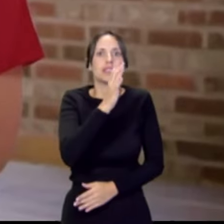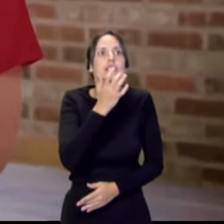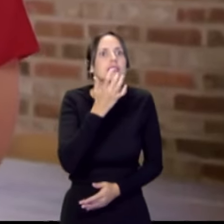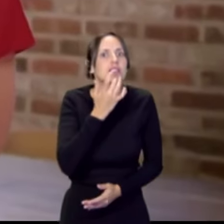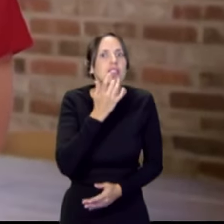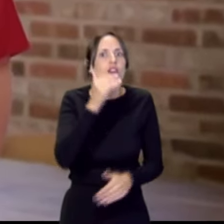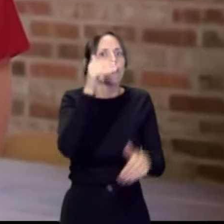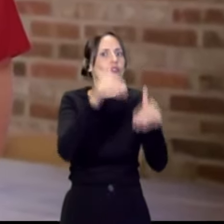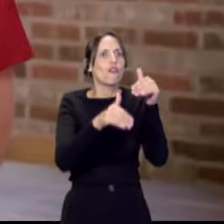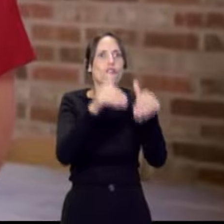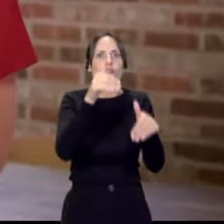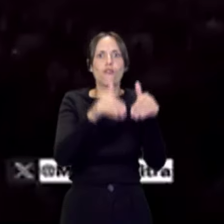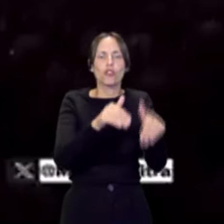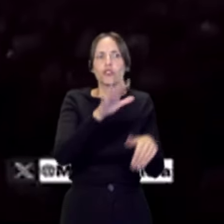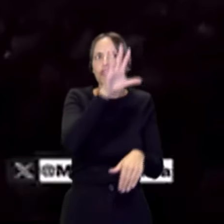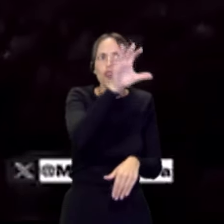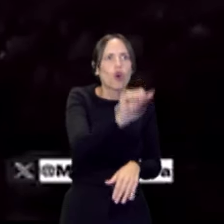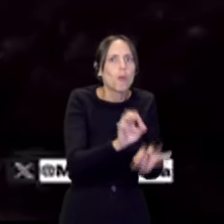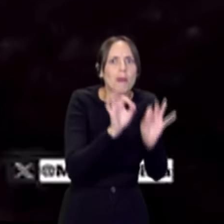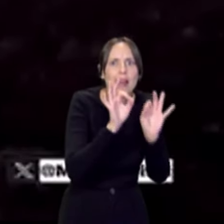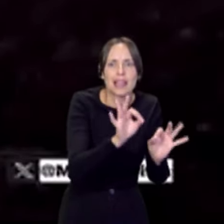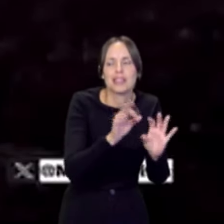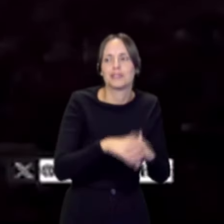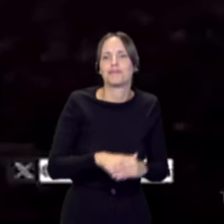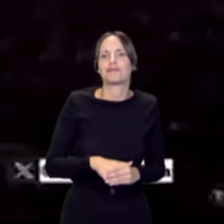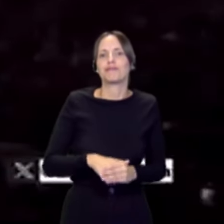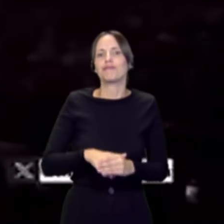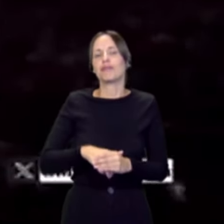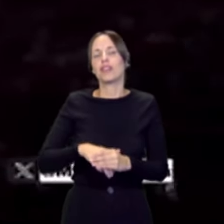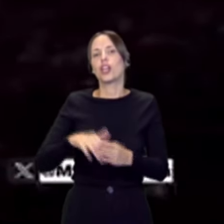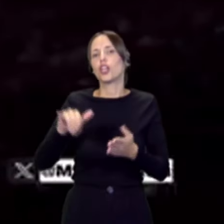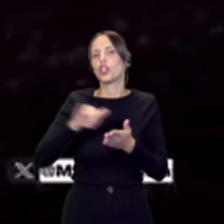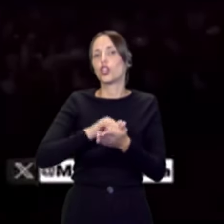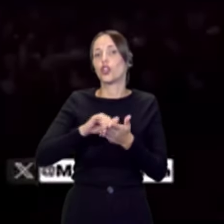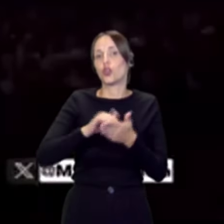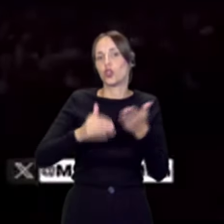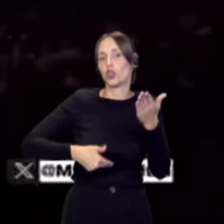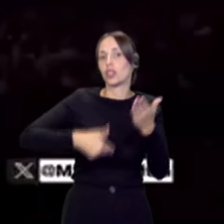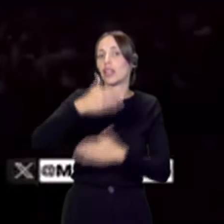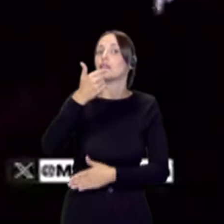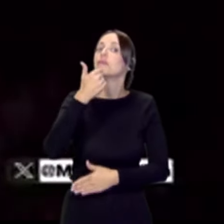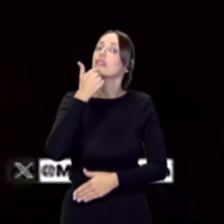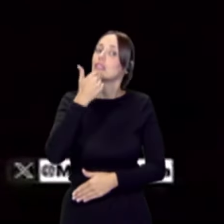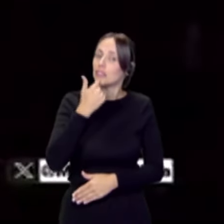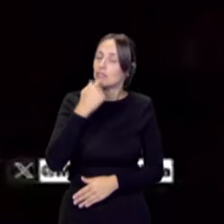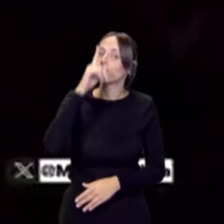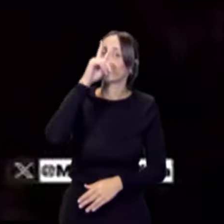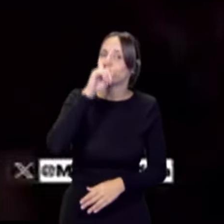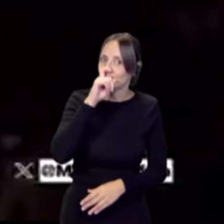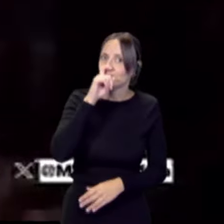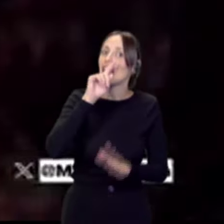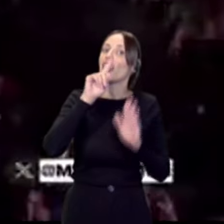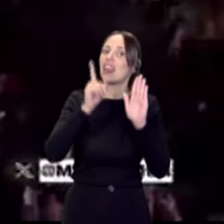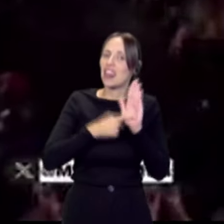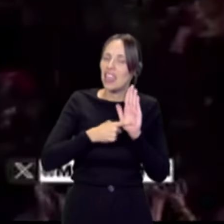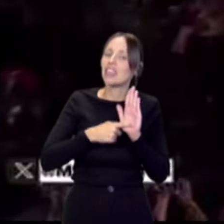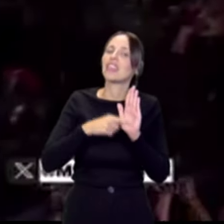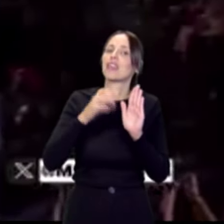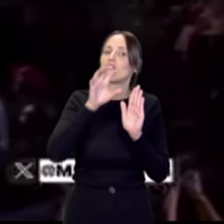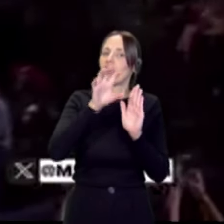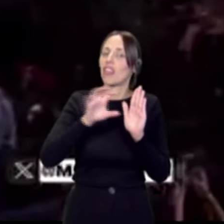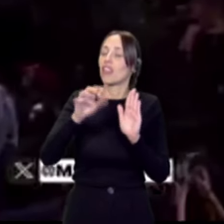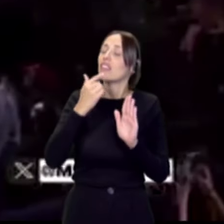de votos. El New York Times recuerda que las leyes federales prohíben explícitamente pagar por votar.